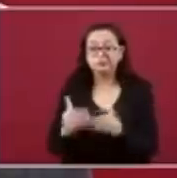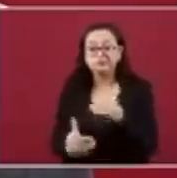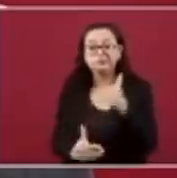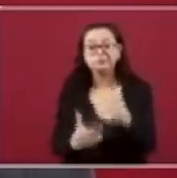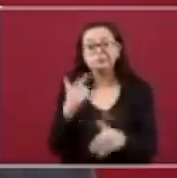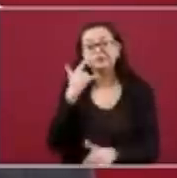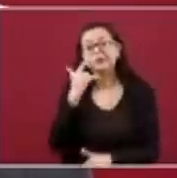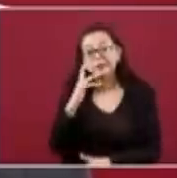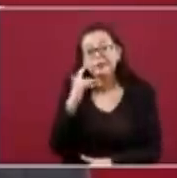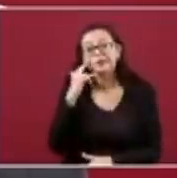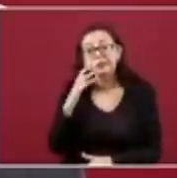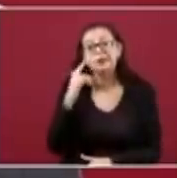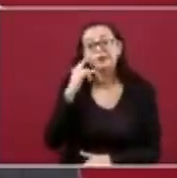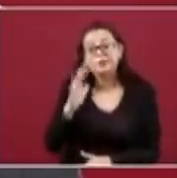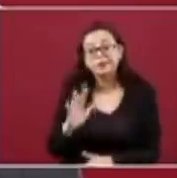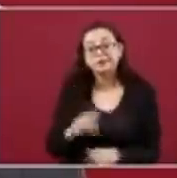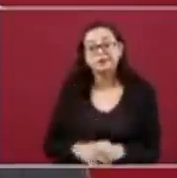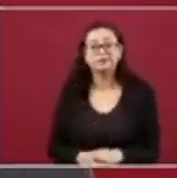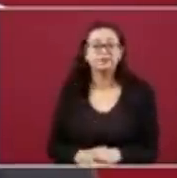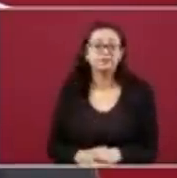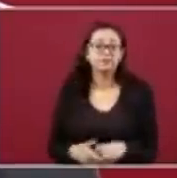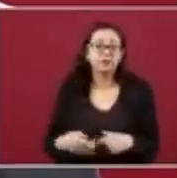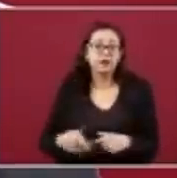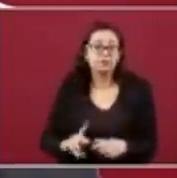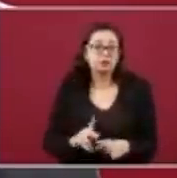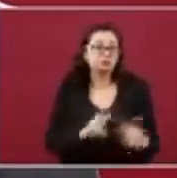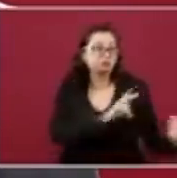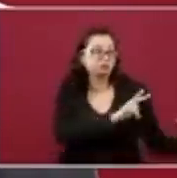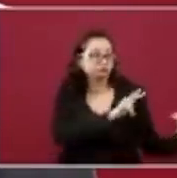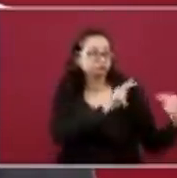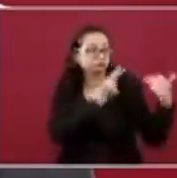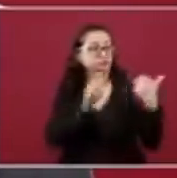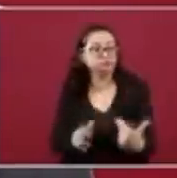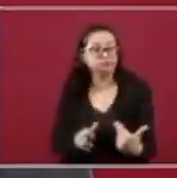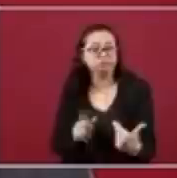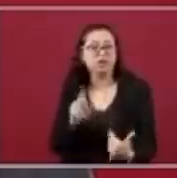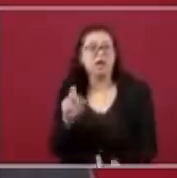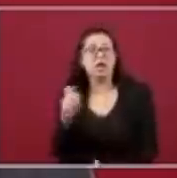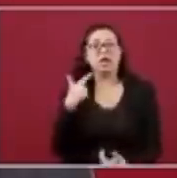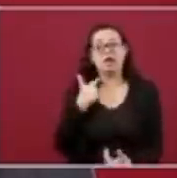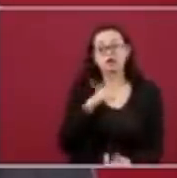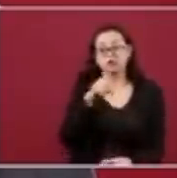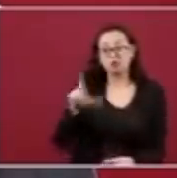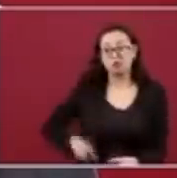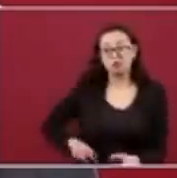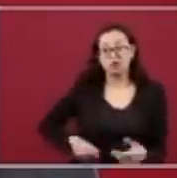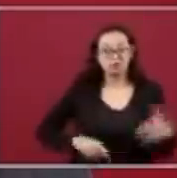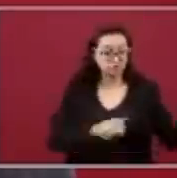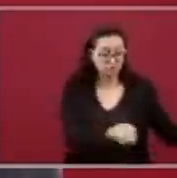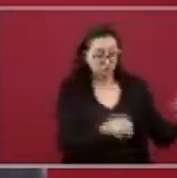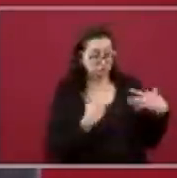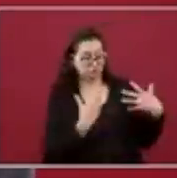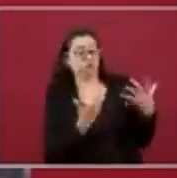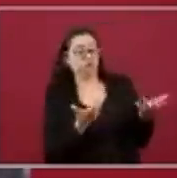que se recibió, una situación de